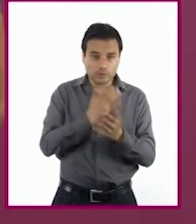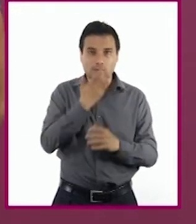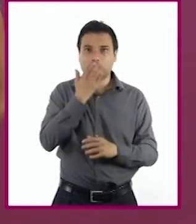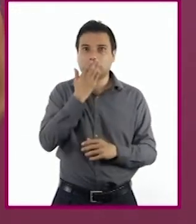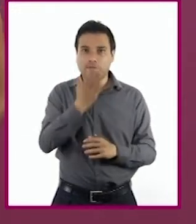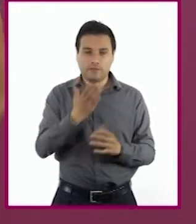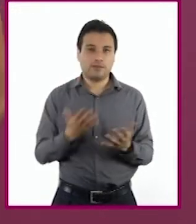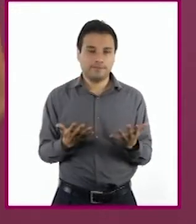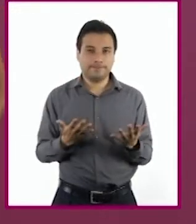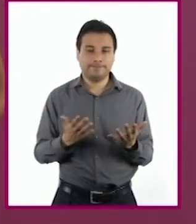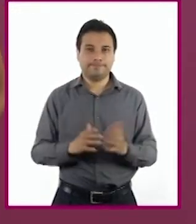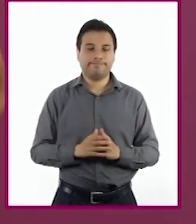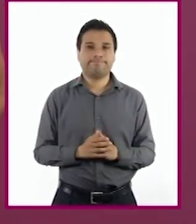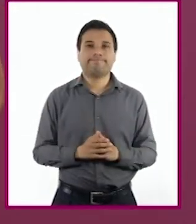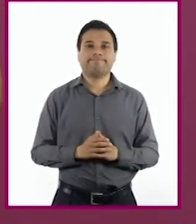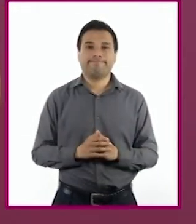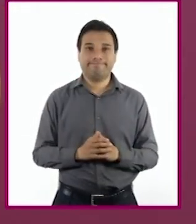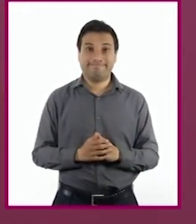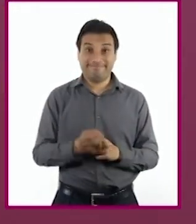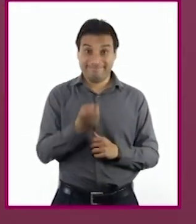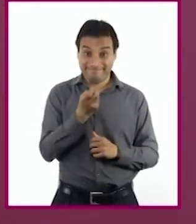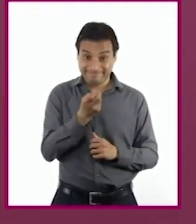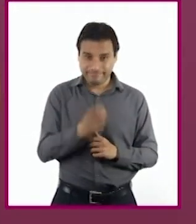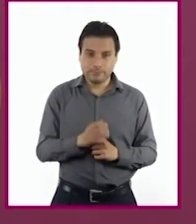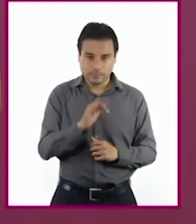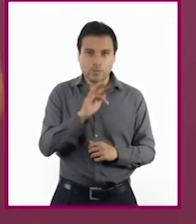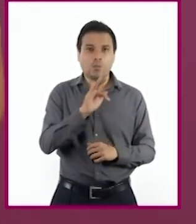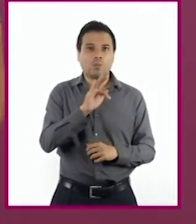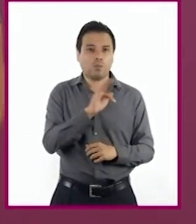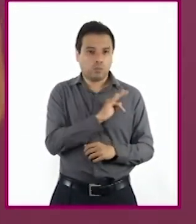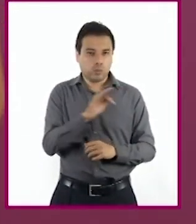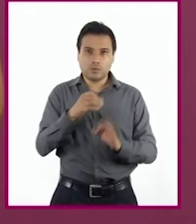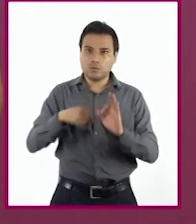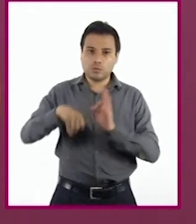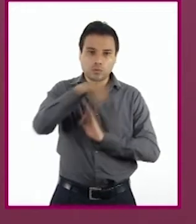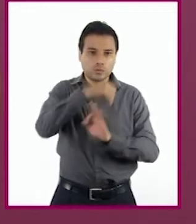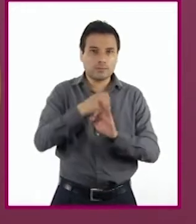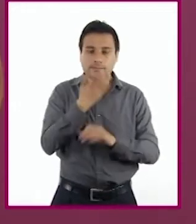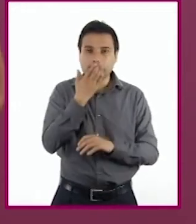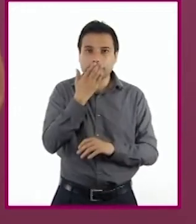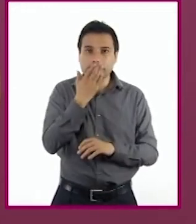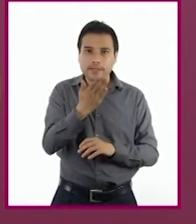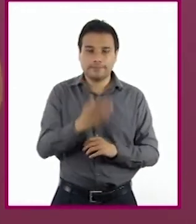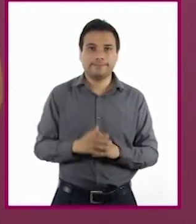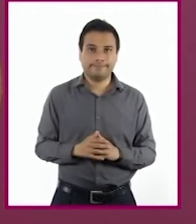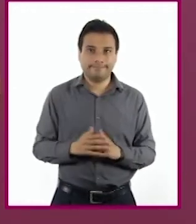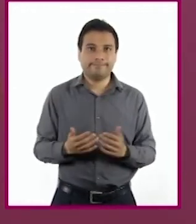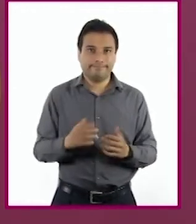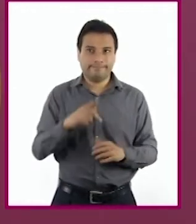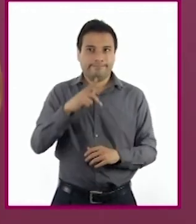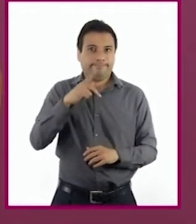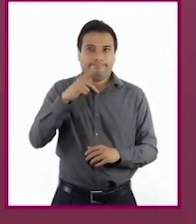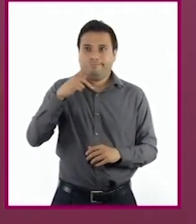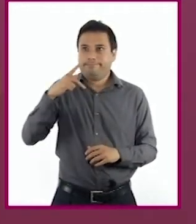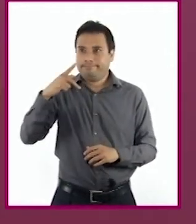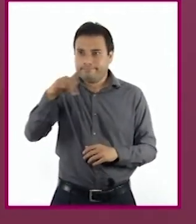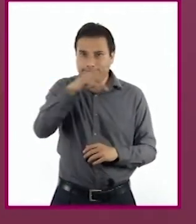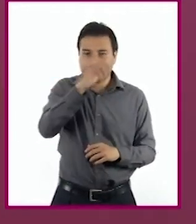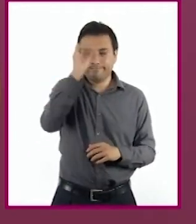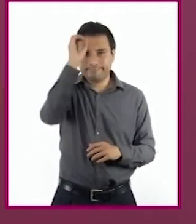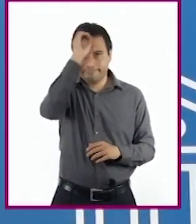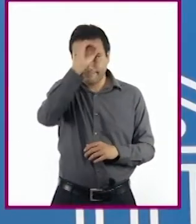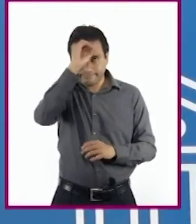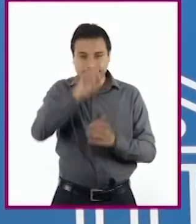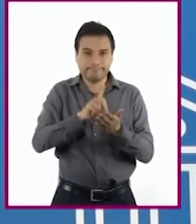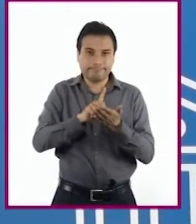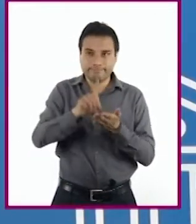integrantes, entonces se puede buscar el bienestar de todas las personas, respetando los derechos y puntos de vista de cada